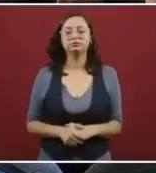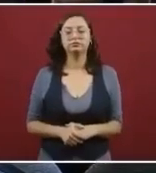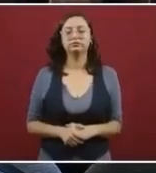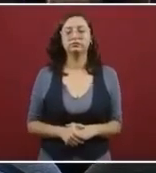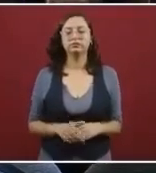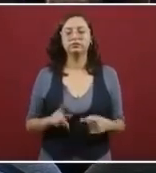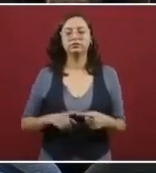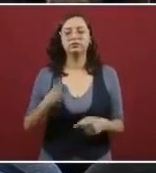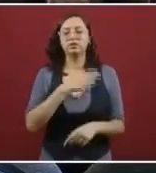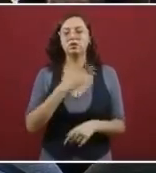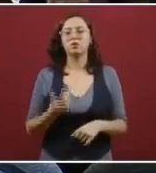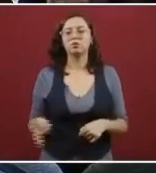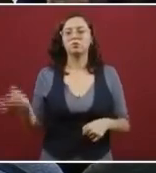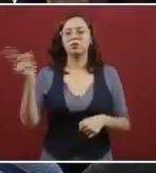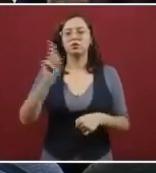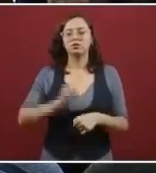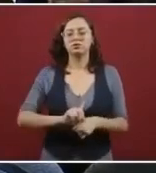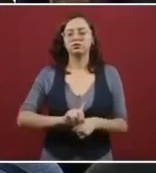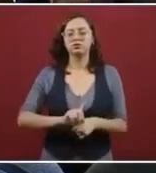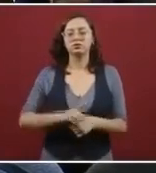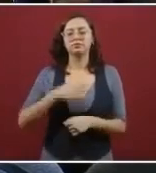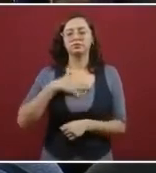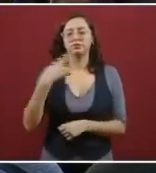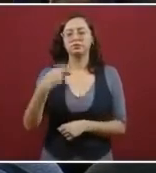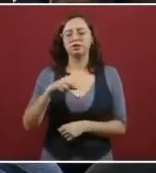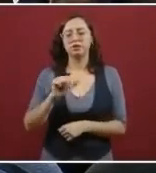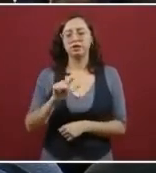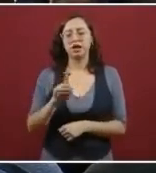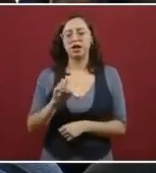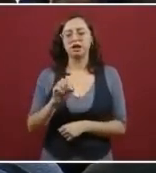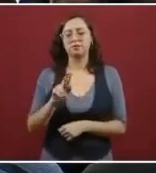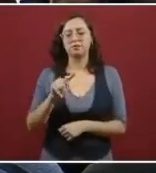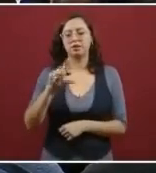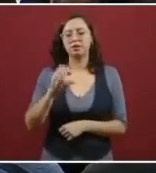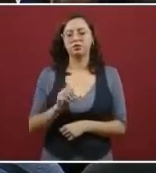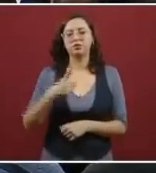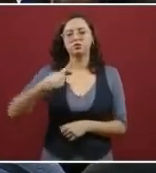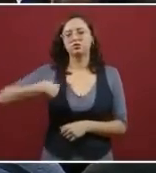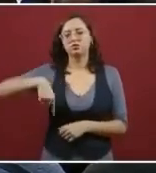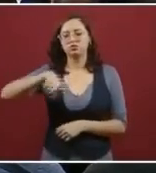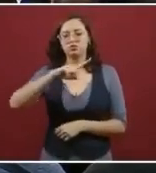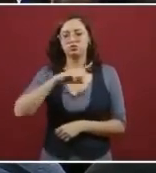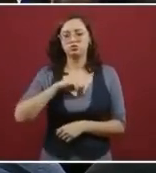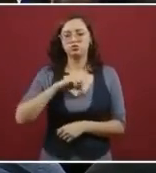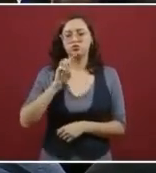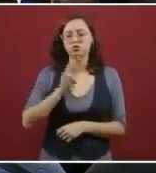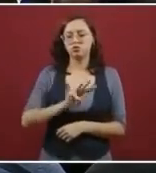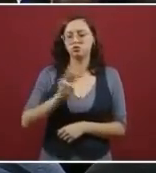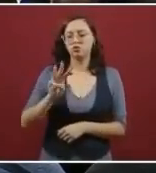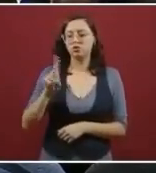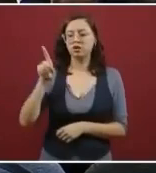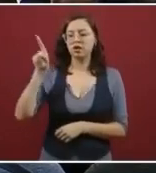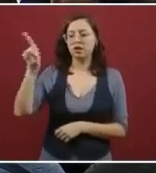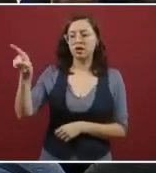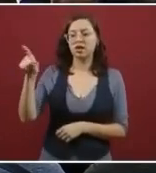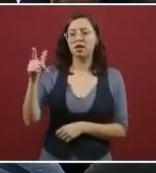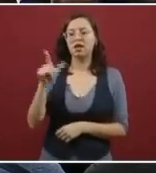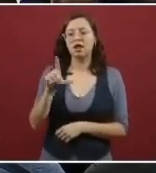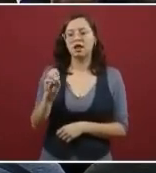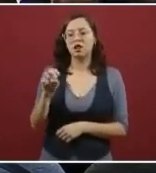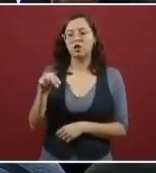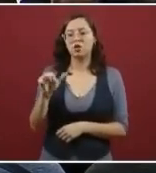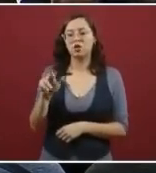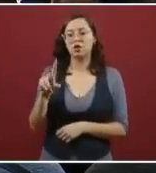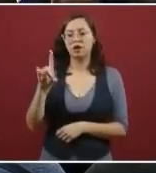Buenos días, presidente. Alberto Rodríguez, de CDP Noticias. En nuestro portal tenemos una entrevista con el presidente municipal de Leonardo Bravo, Ismael Cástulo,